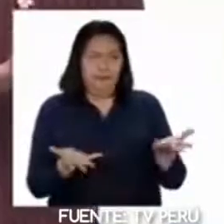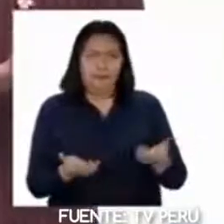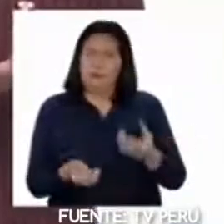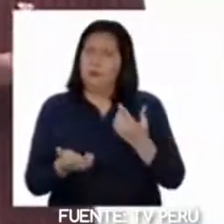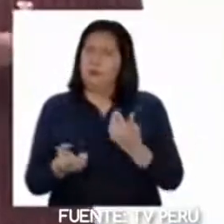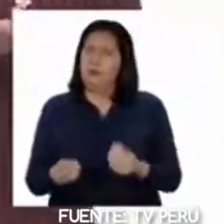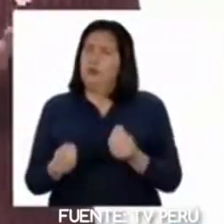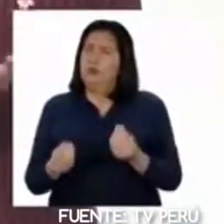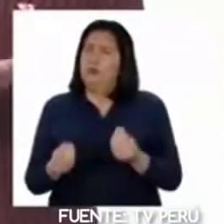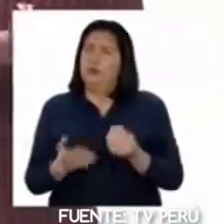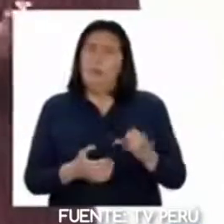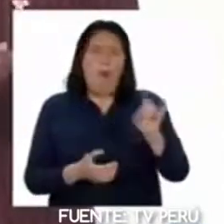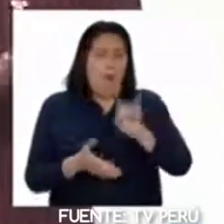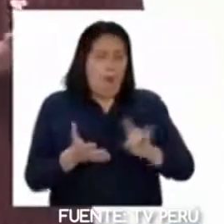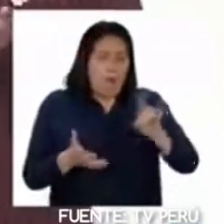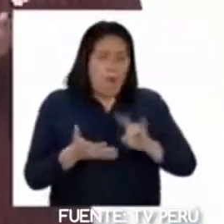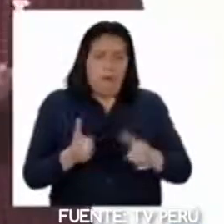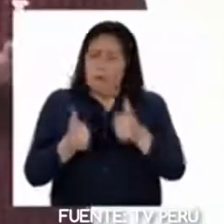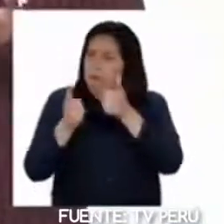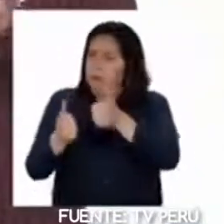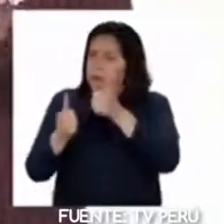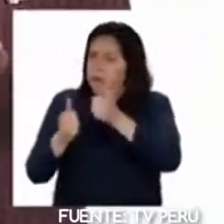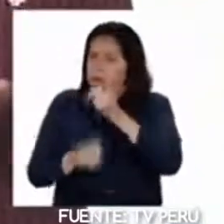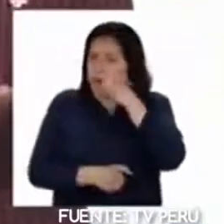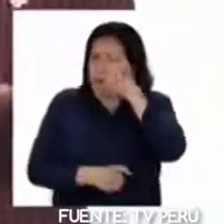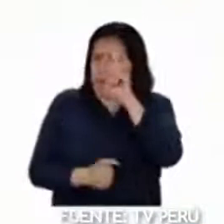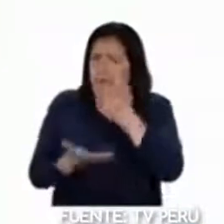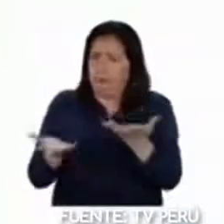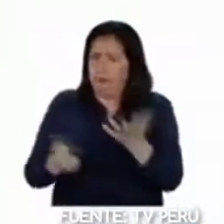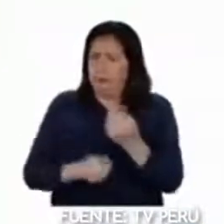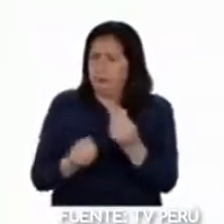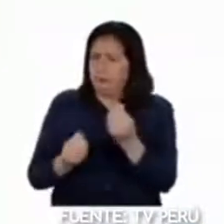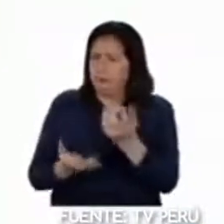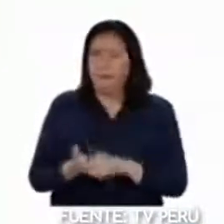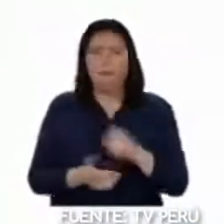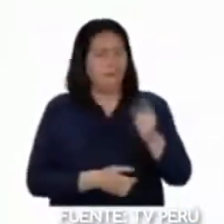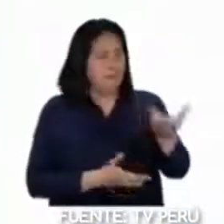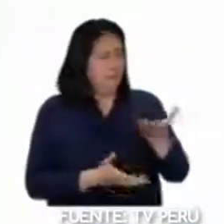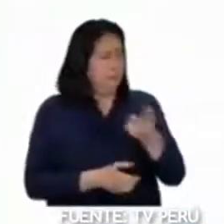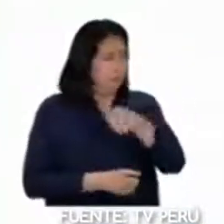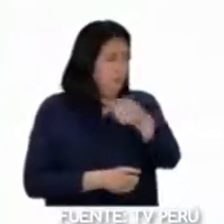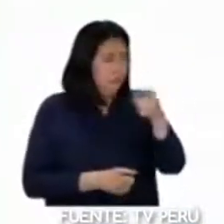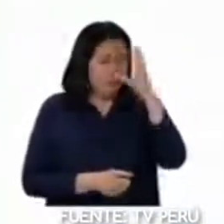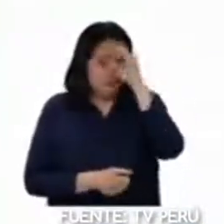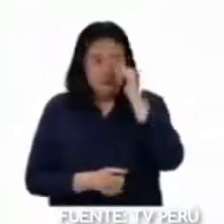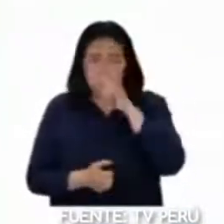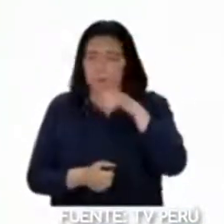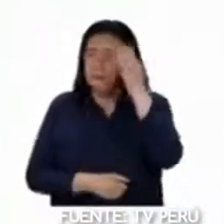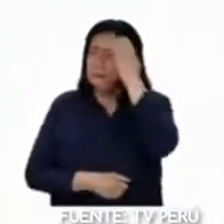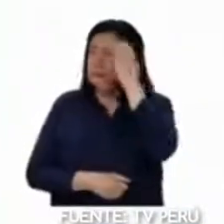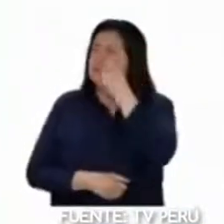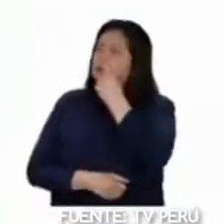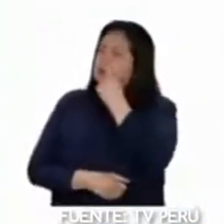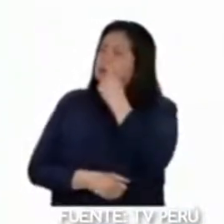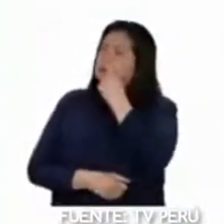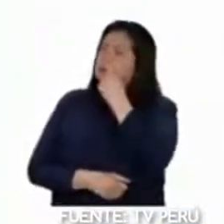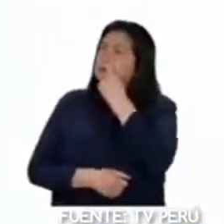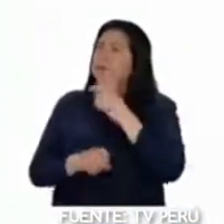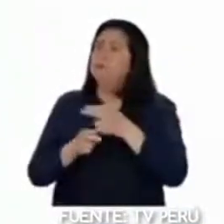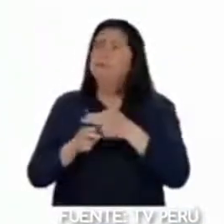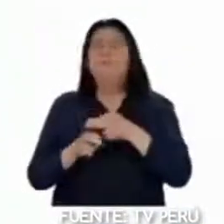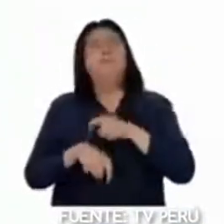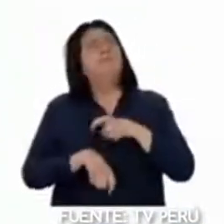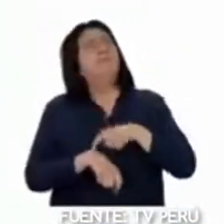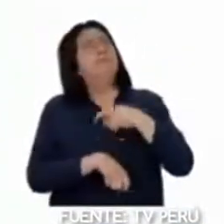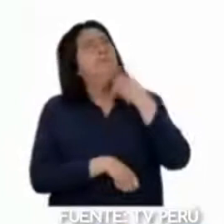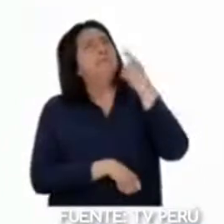qué situaciones resulta adecuado hablar de millones? Los invitamos, chicas y chicos, a reflexionar unos segundos sobre